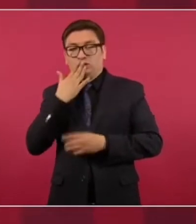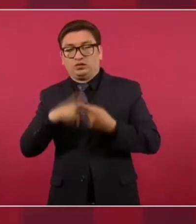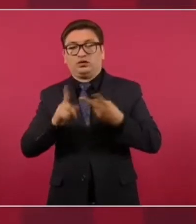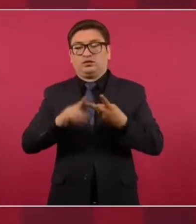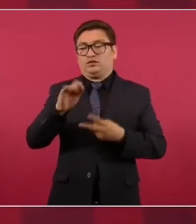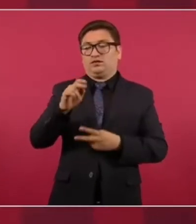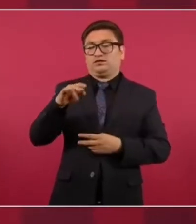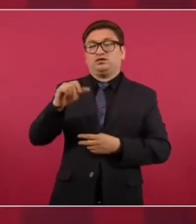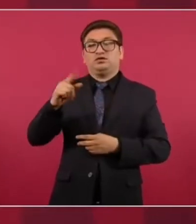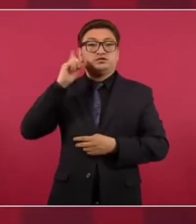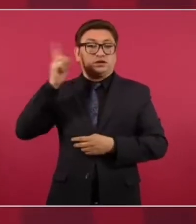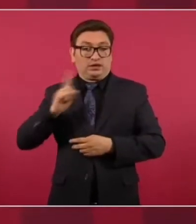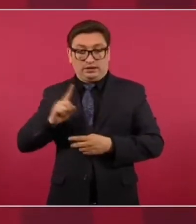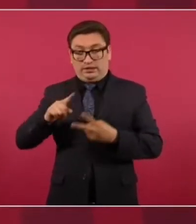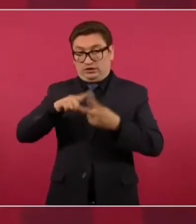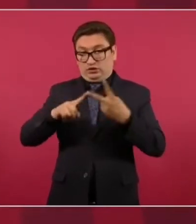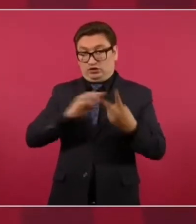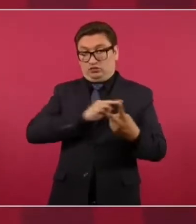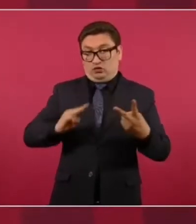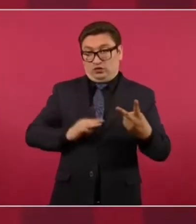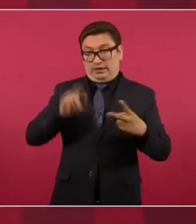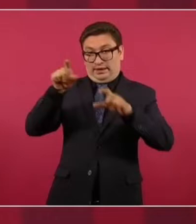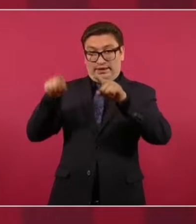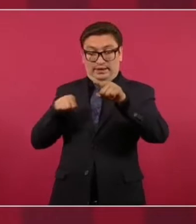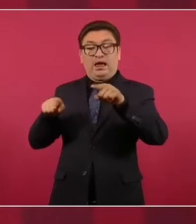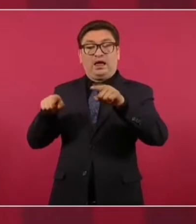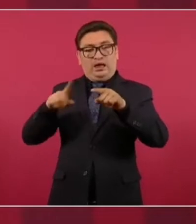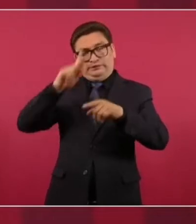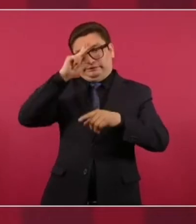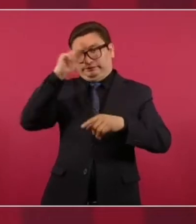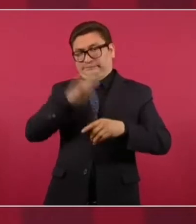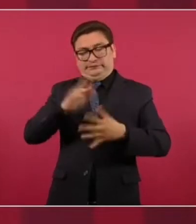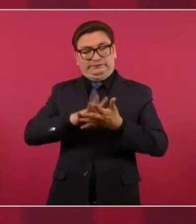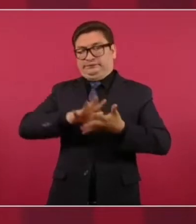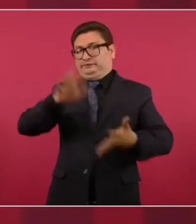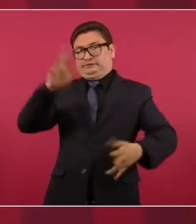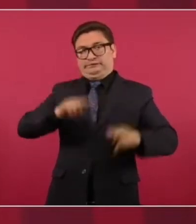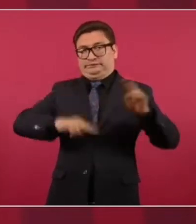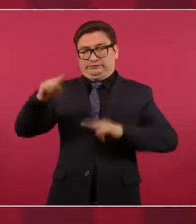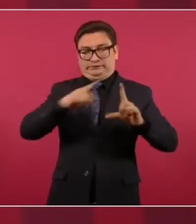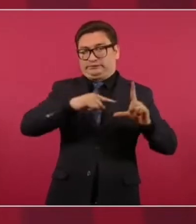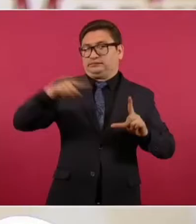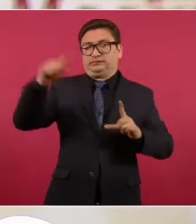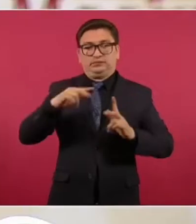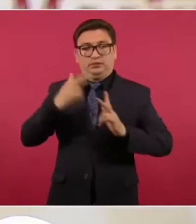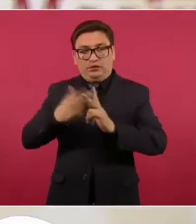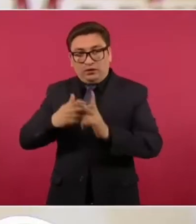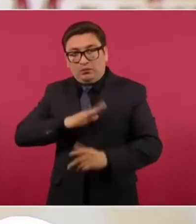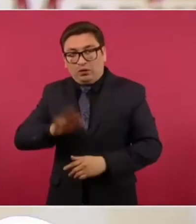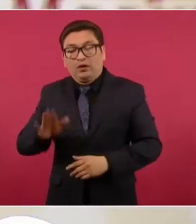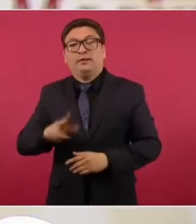como Fresnillo, Zacatecas, que eran los municipios que tenían la tendencia más hacia arriba en materia de homicidios, a partir de